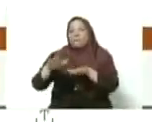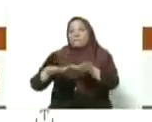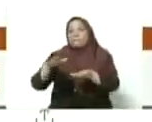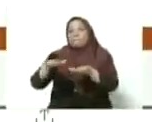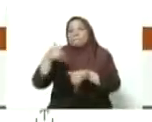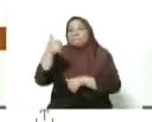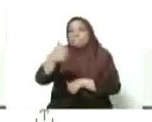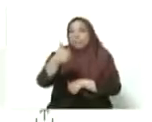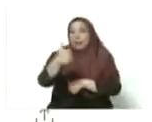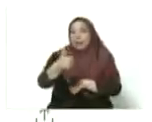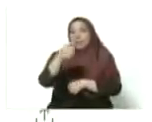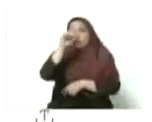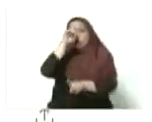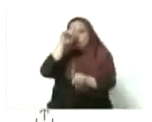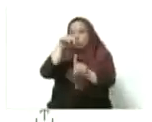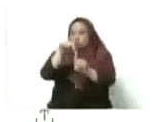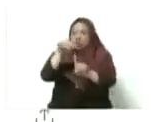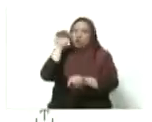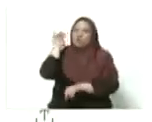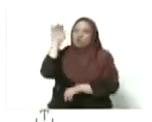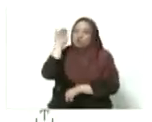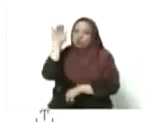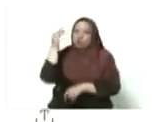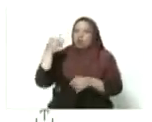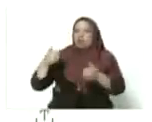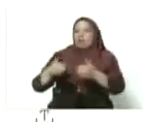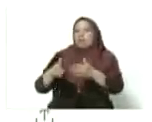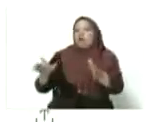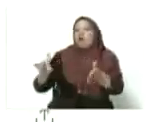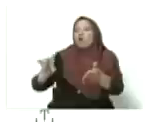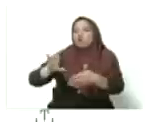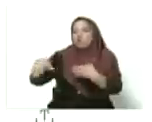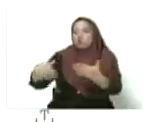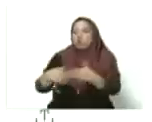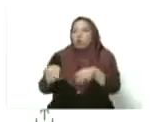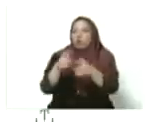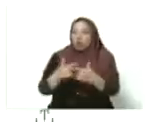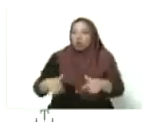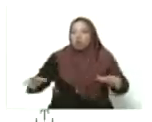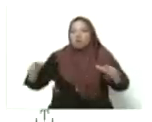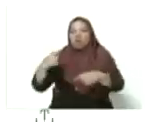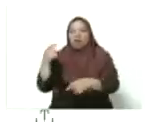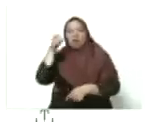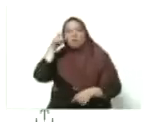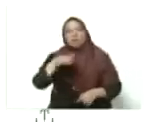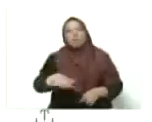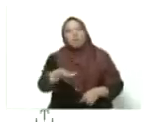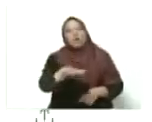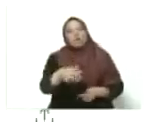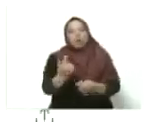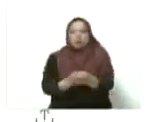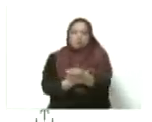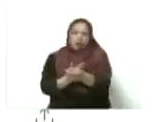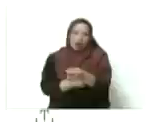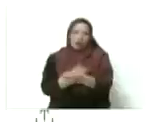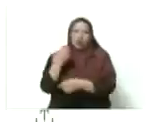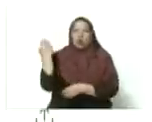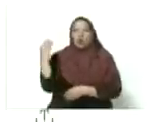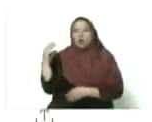en la apertura total y absoluta de la frontera entre pueblos hermanos, Colombia y